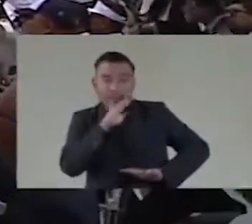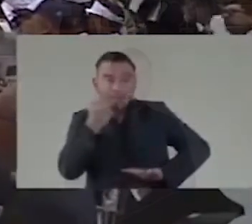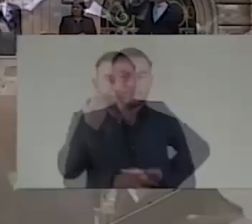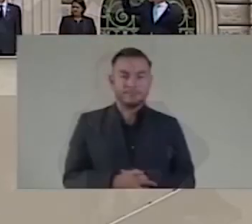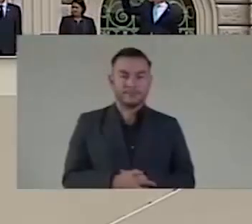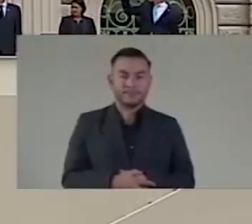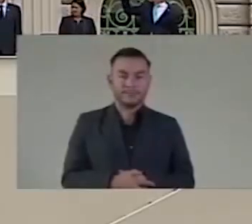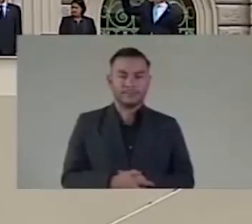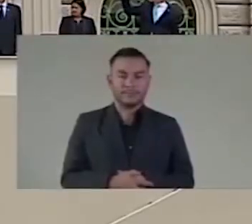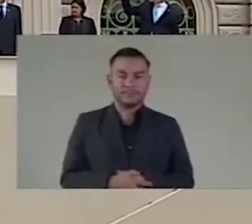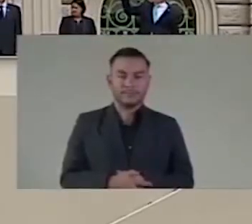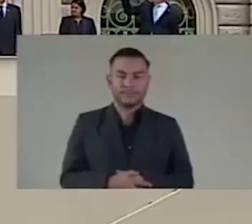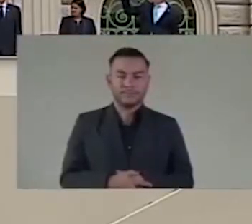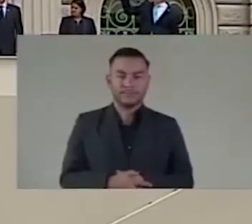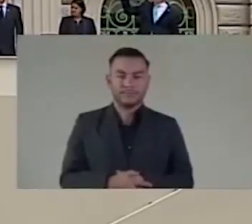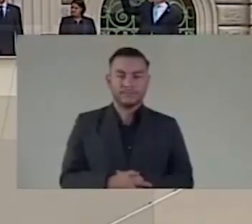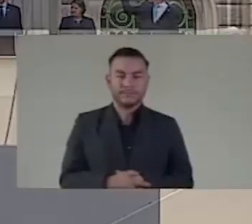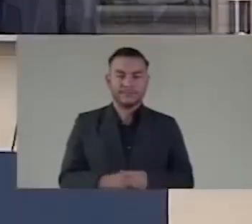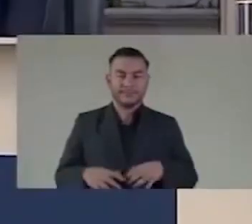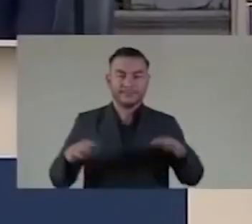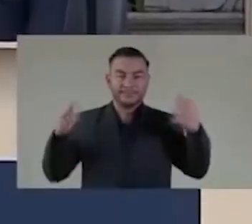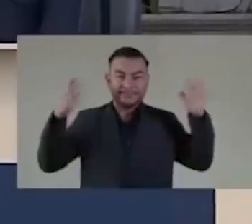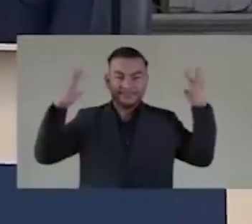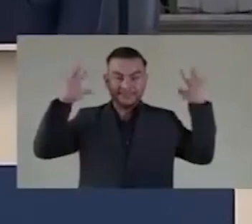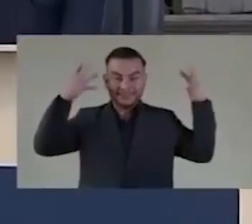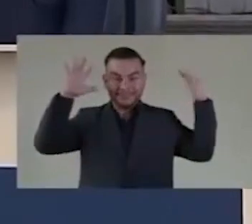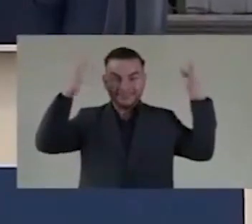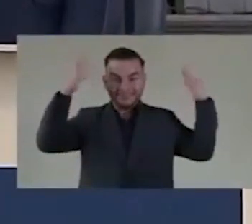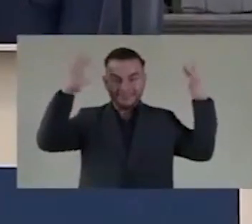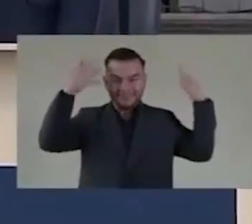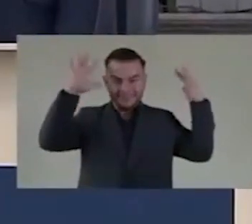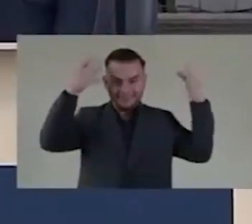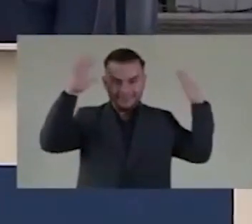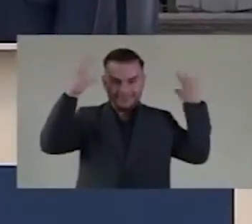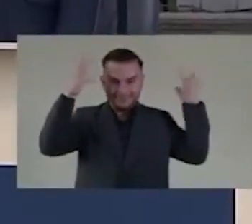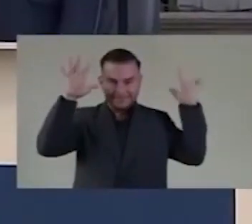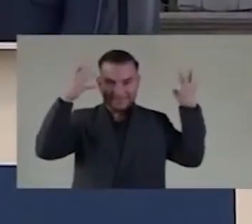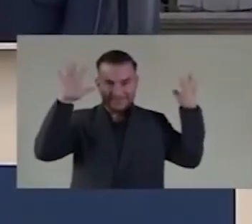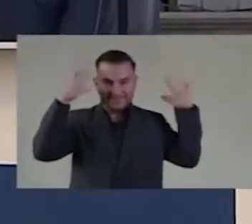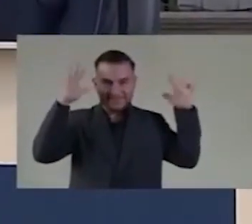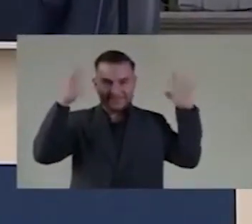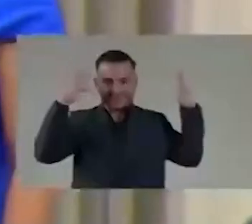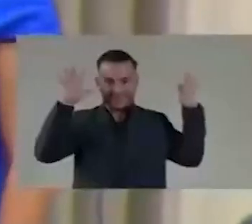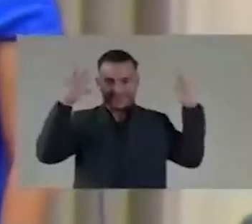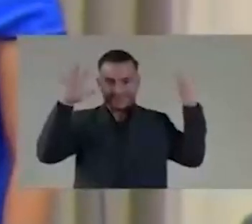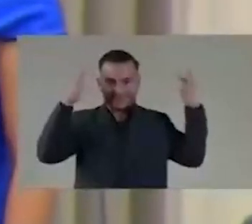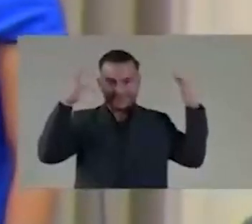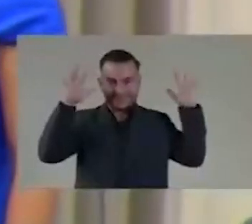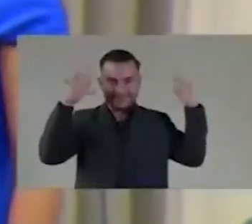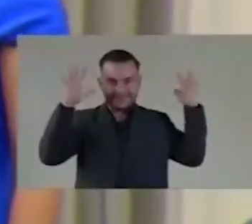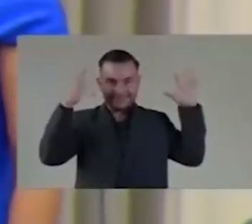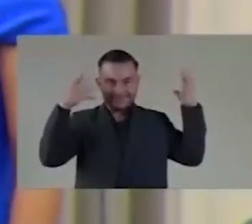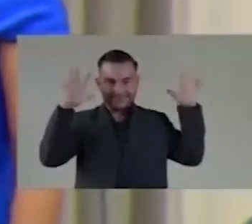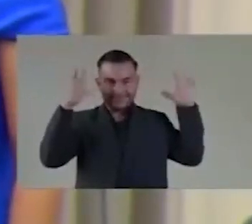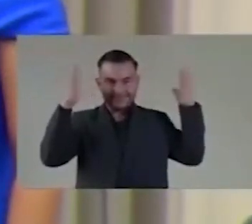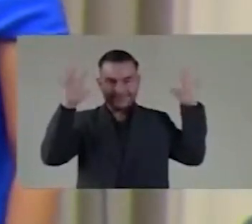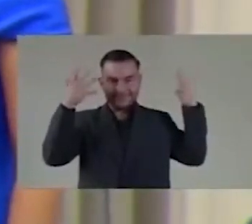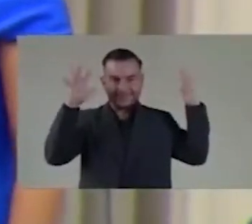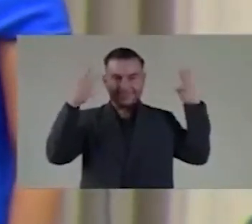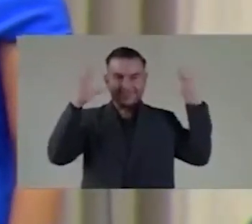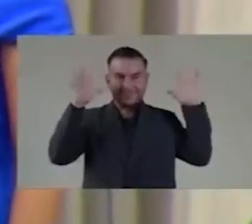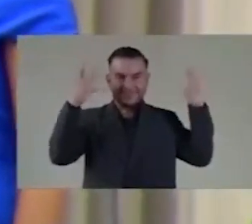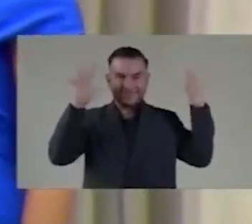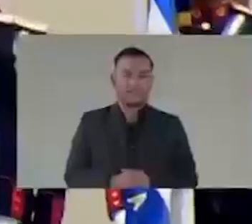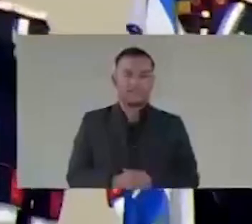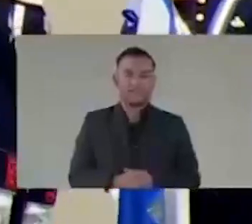libre en la Plaza Gerardo Barrios con la presencia de los órganos de Estado, cuerpos diplomáticos y la población salvadoreña, a quienes el